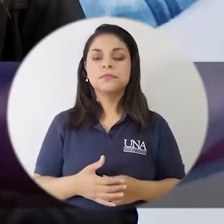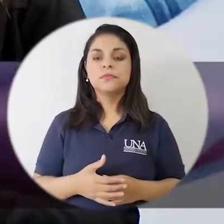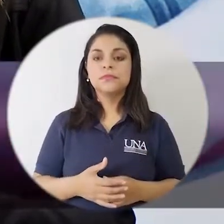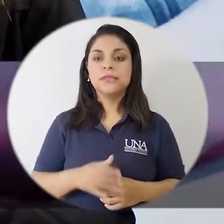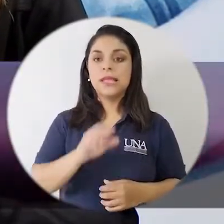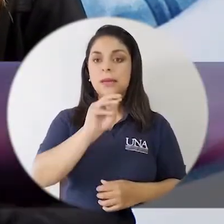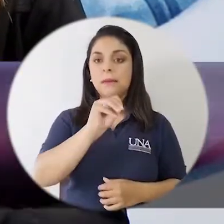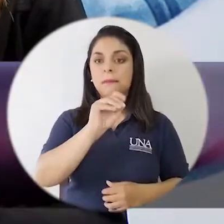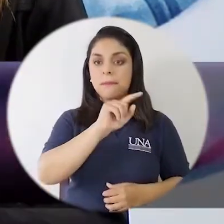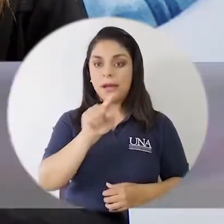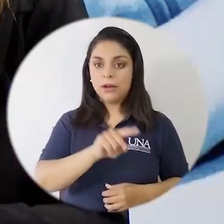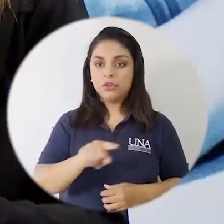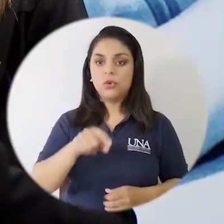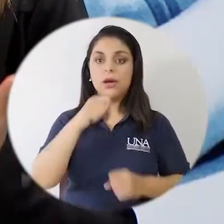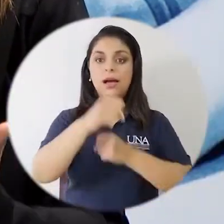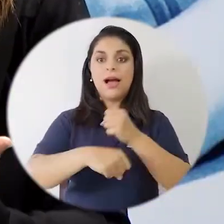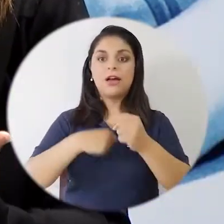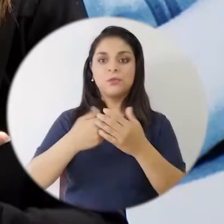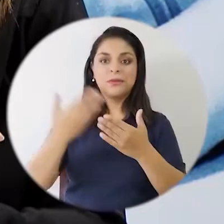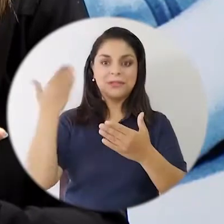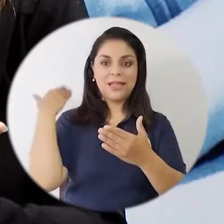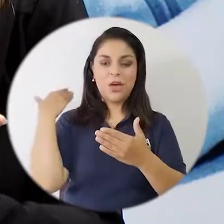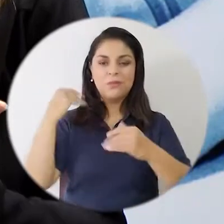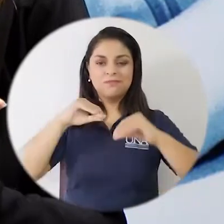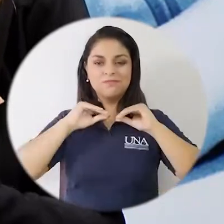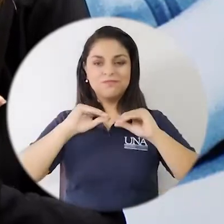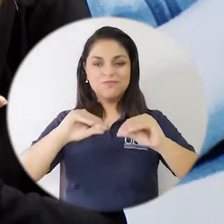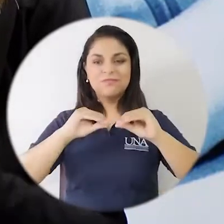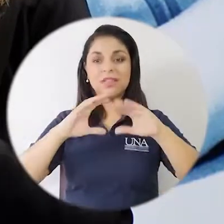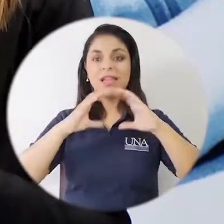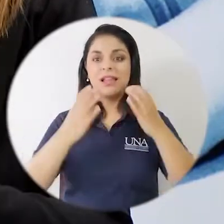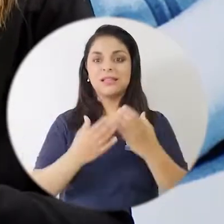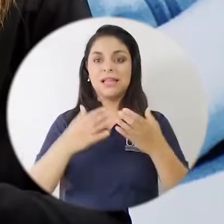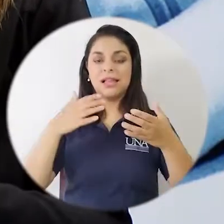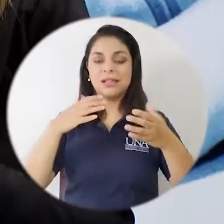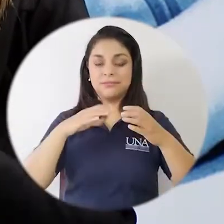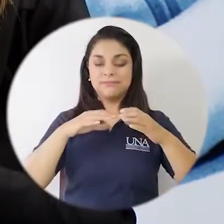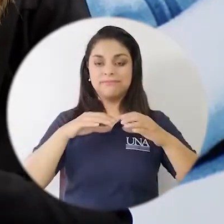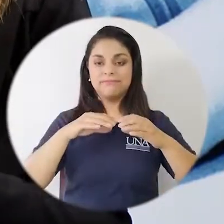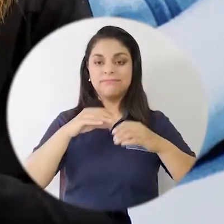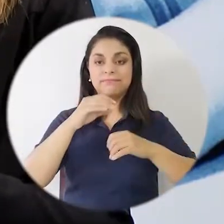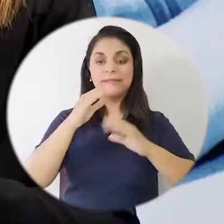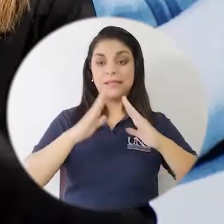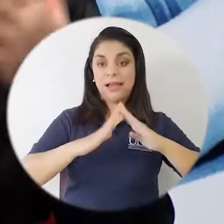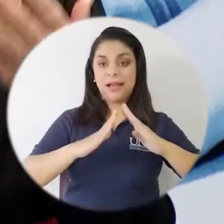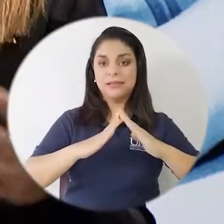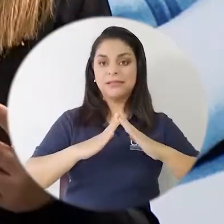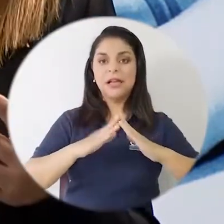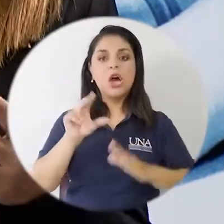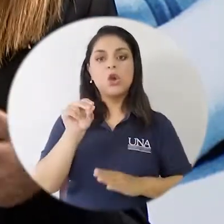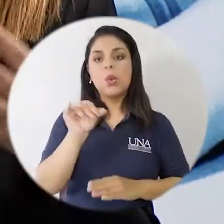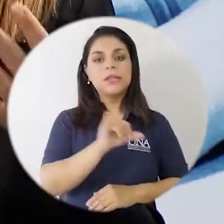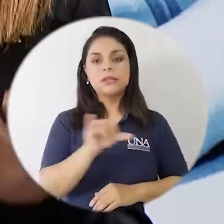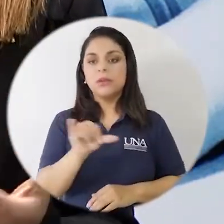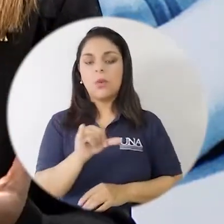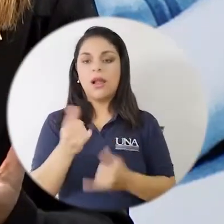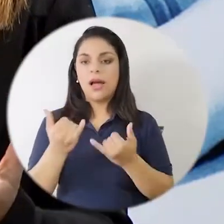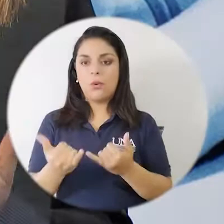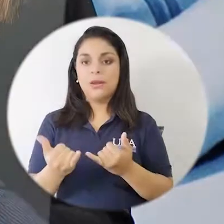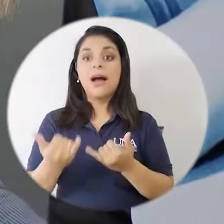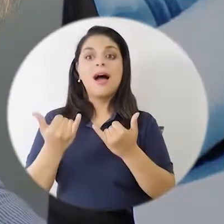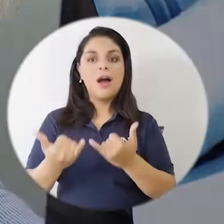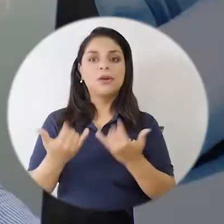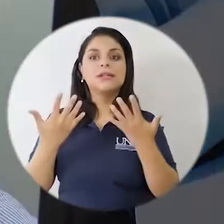profesor y profesora que se fue en marzo del año pasado a dar clases desde la casa, no es el que está ahorita en este año, ya ha aprendido más, usa muchos